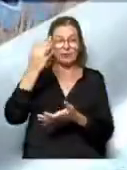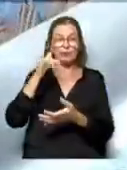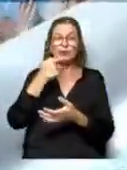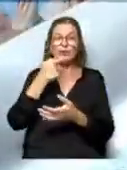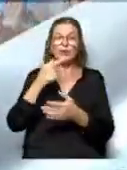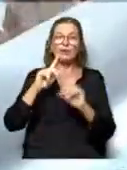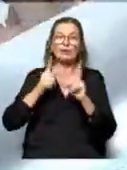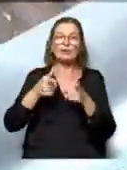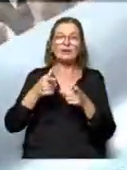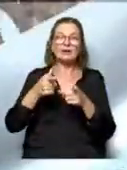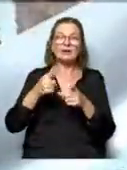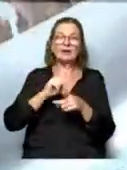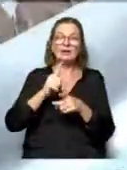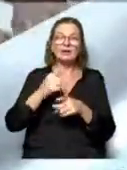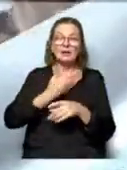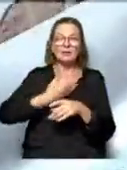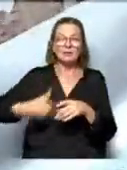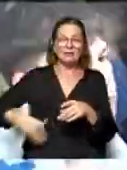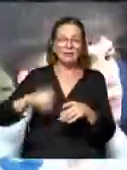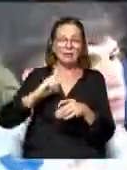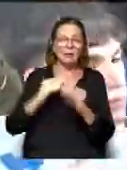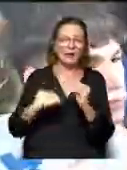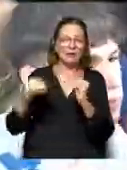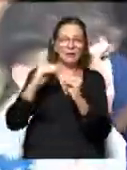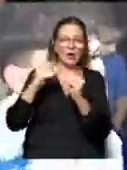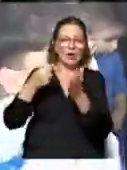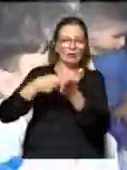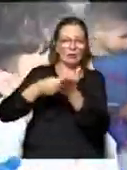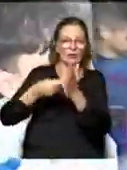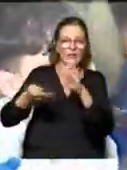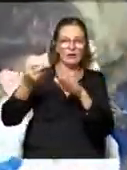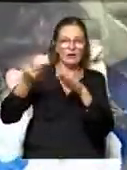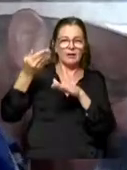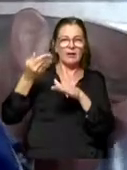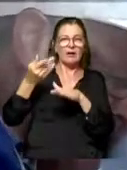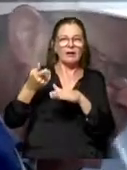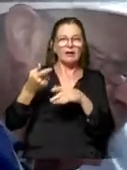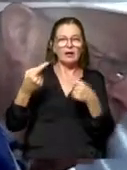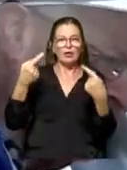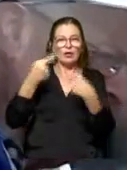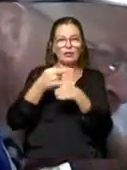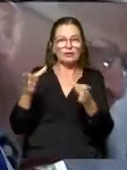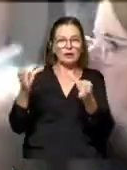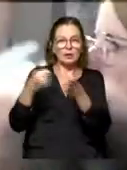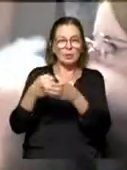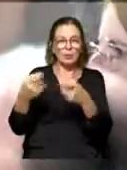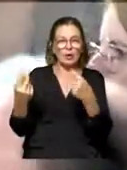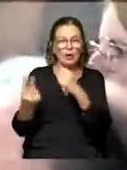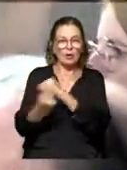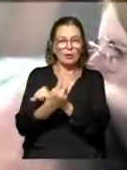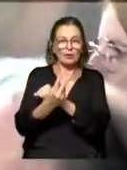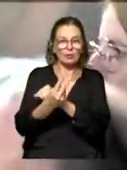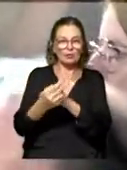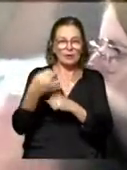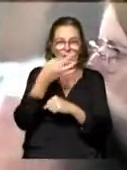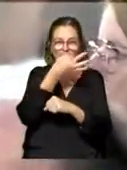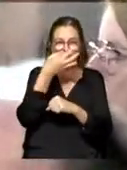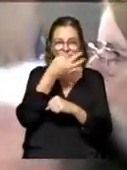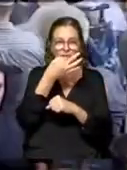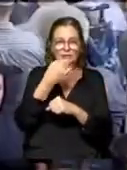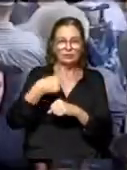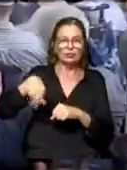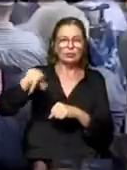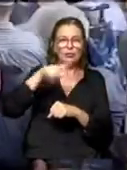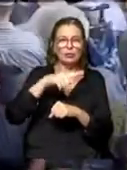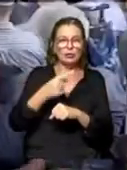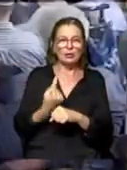ser presidente no va a subir los impuestos y aseguró que impulsará un grupo antimafia para luchar contra el narcotráfico. Nosotros, en